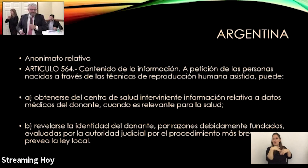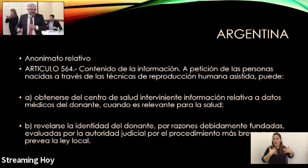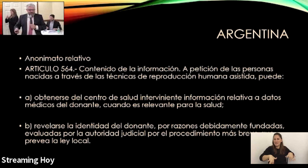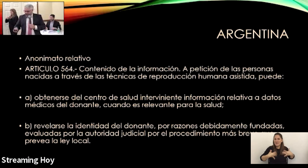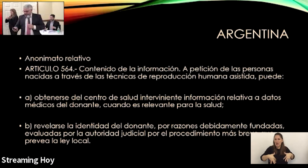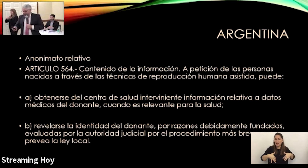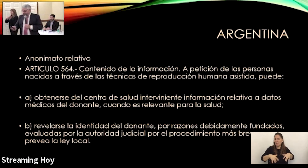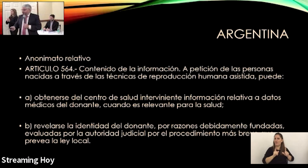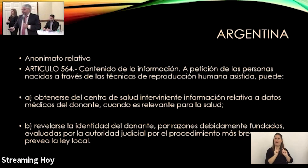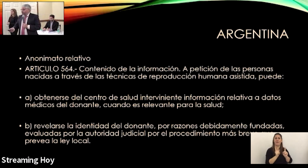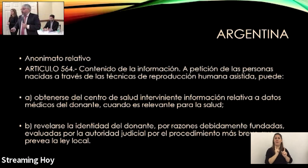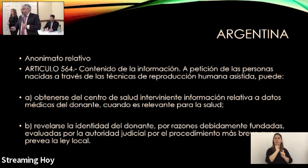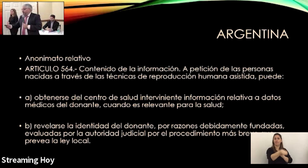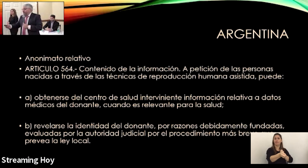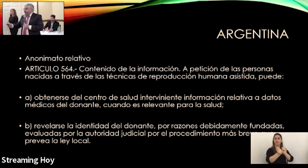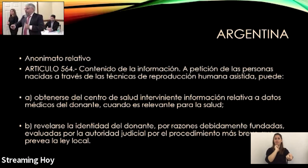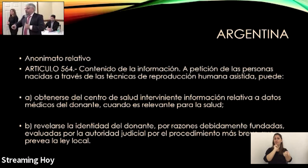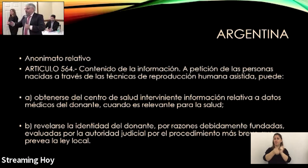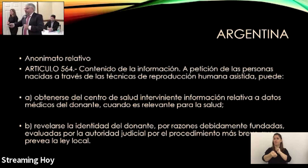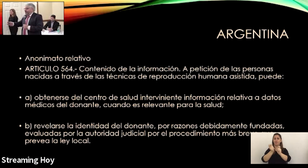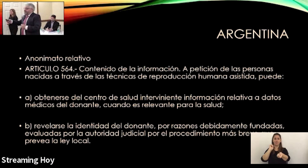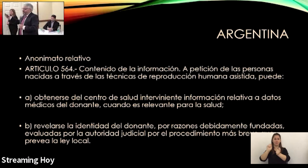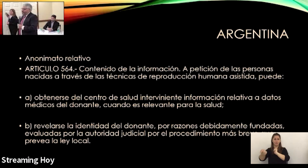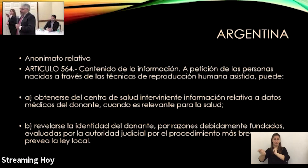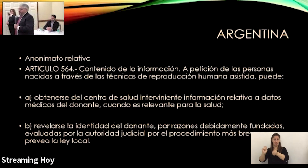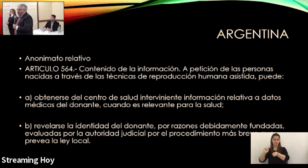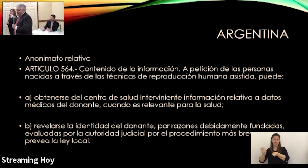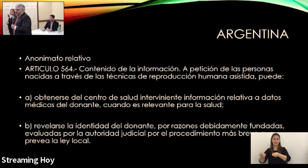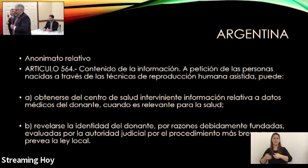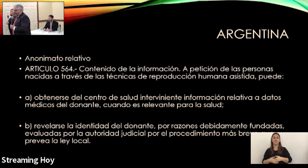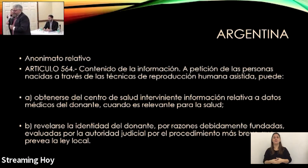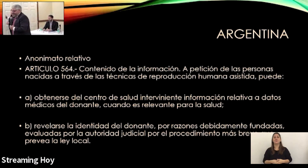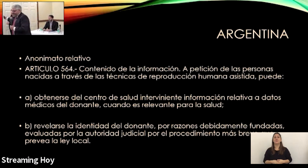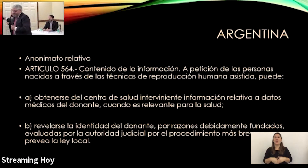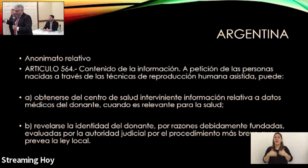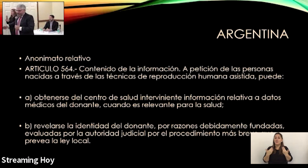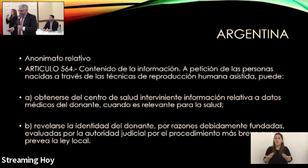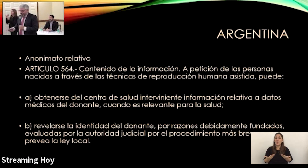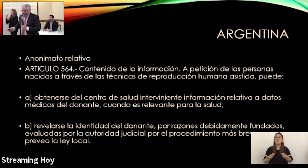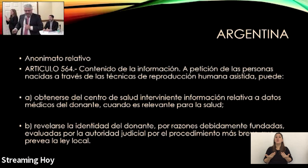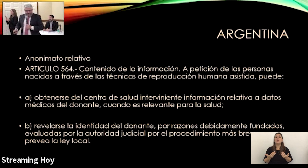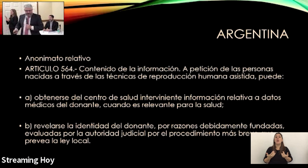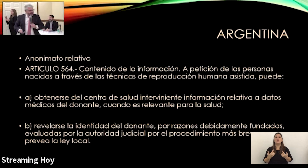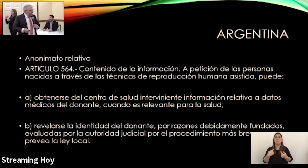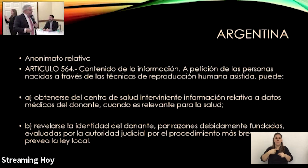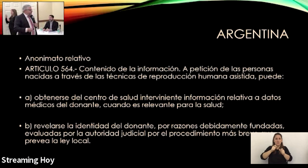entonces lo dejó ahí y bueno, con lo cual las posibilidades de casarse con un hermano o una hermana